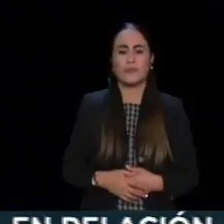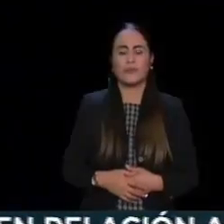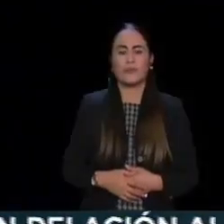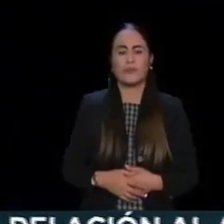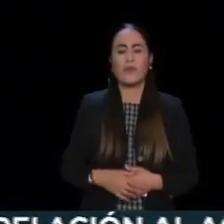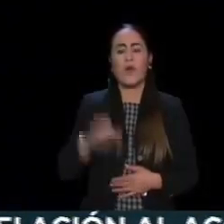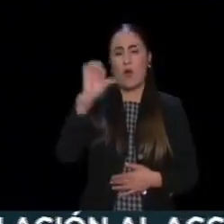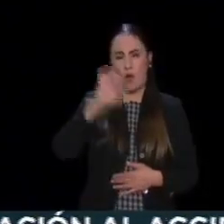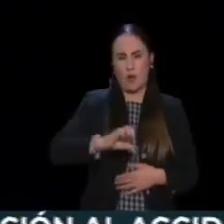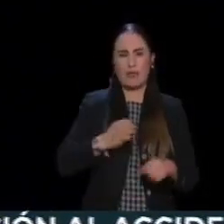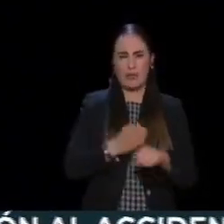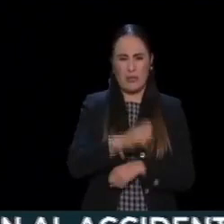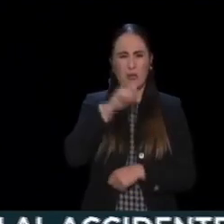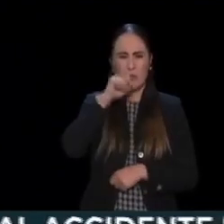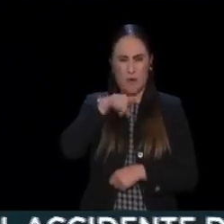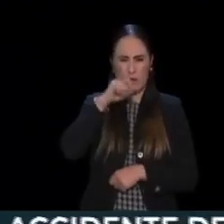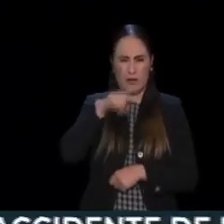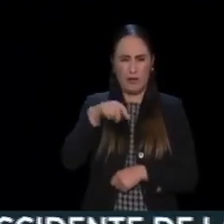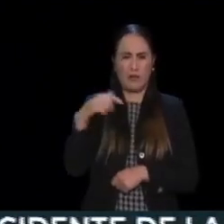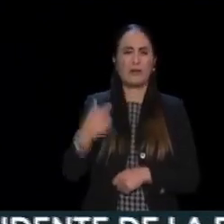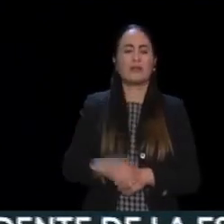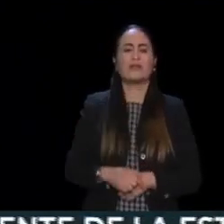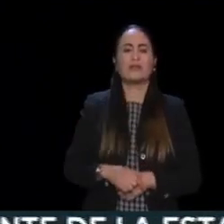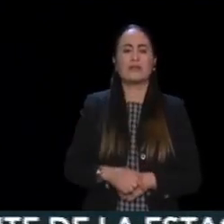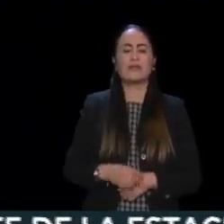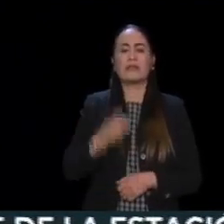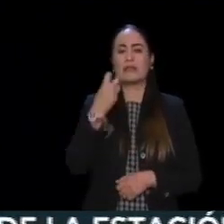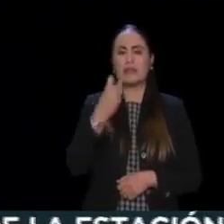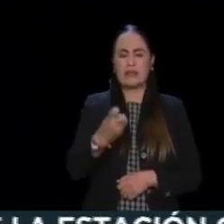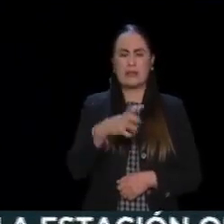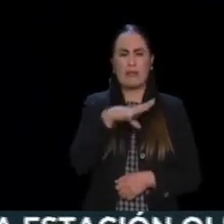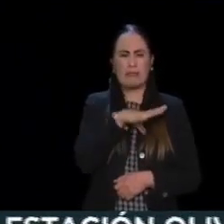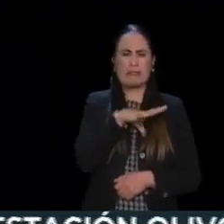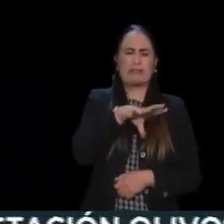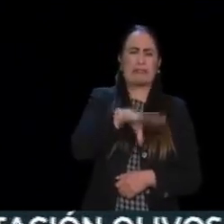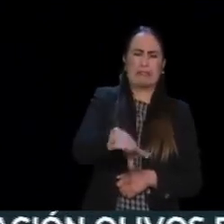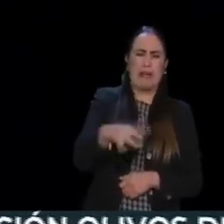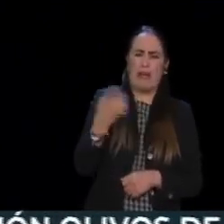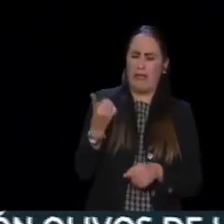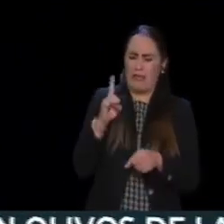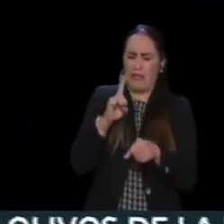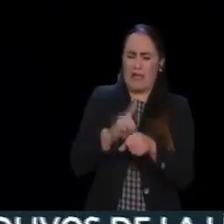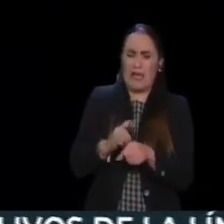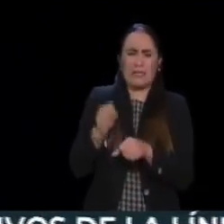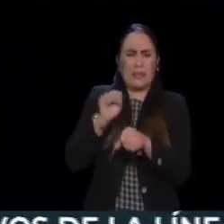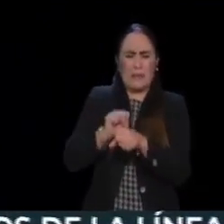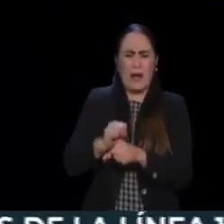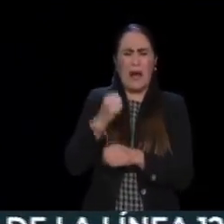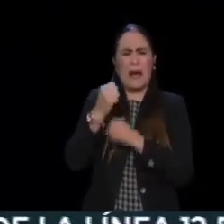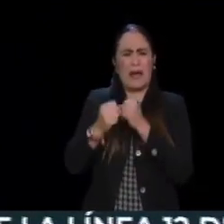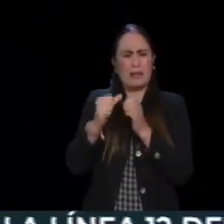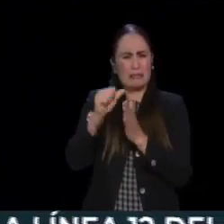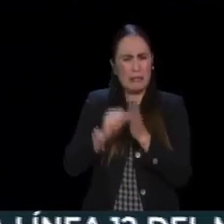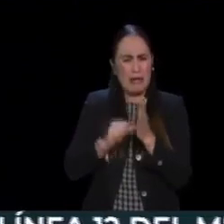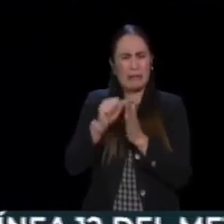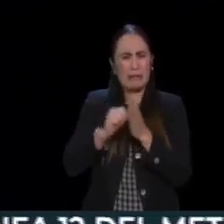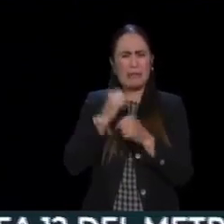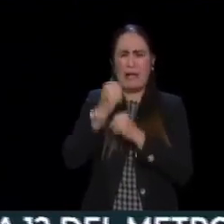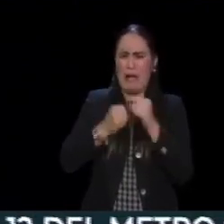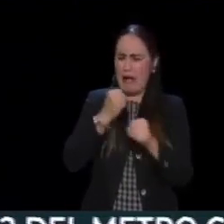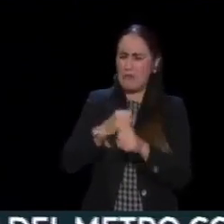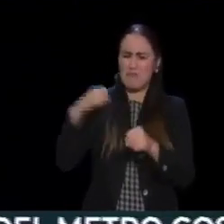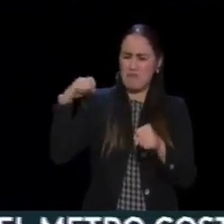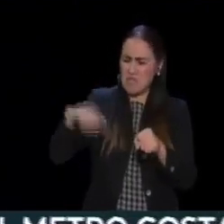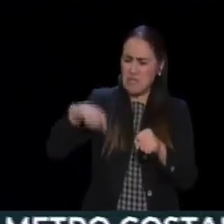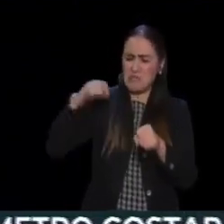Esto hoy en Guadalajara, Jalisco, en respuesta, en repudio a días, a semanas, a meses, a años ya de violencia